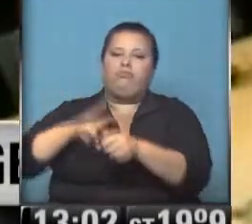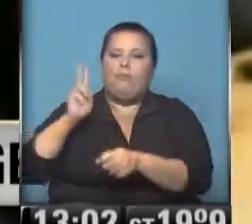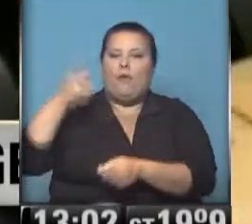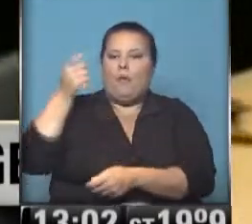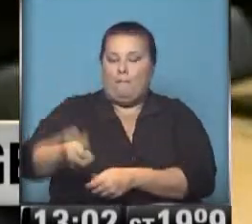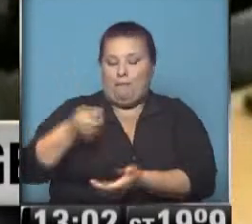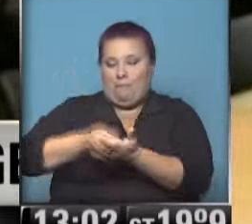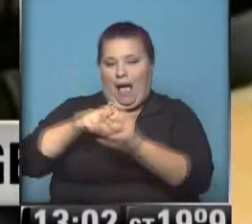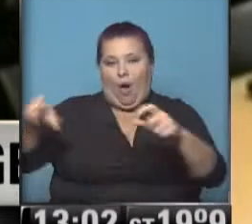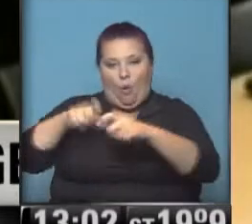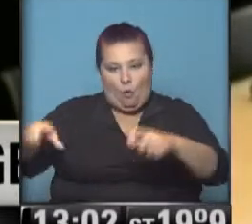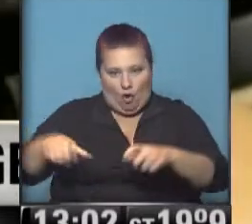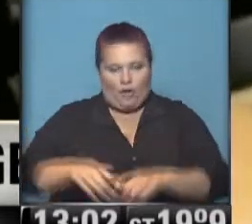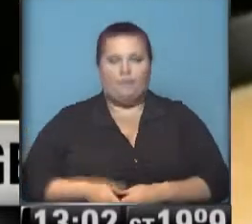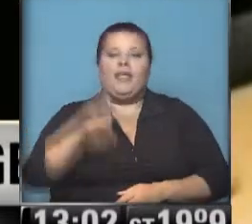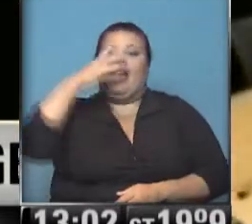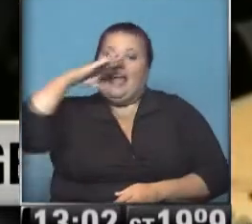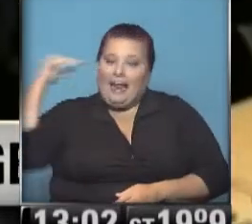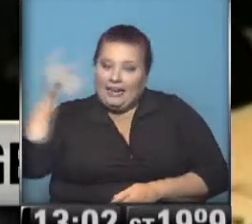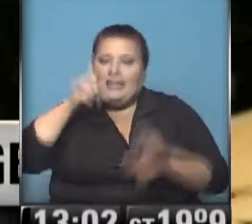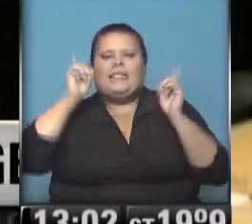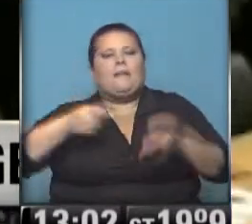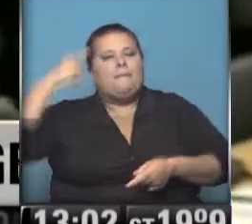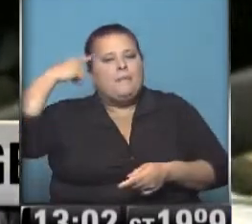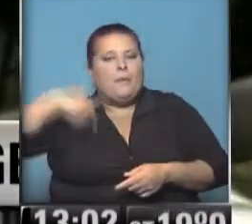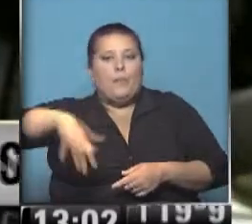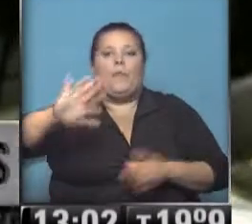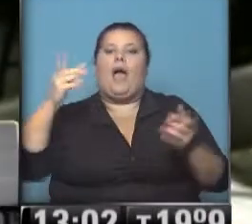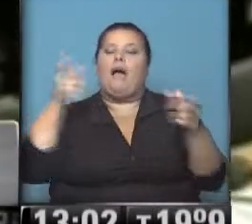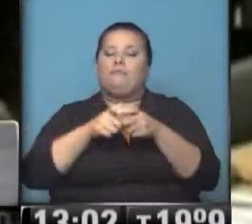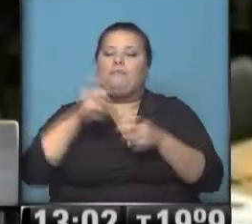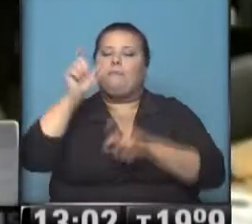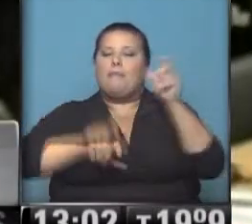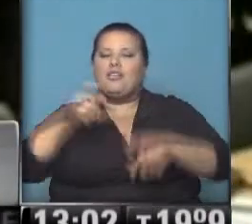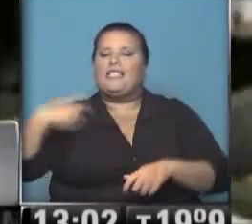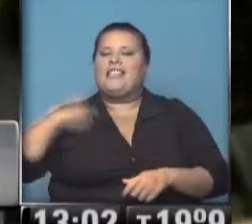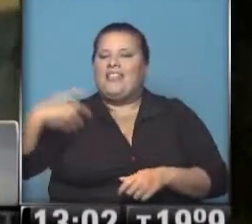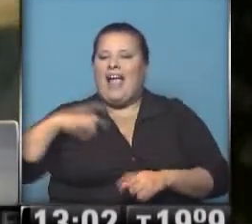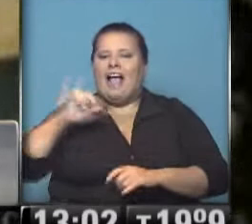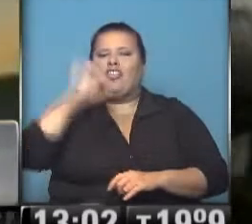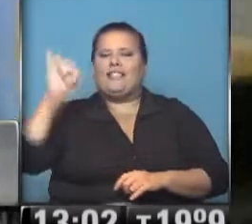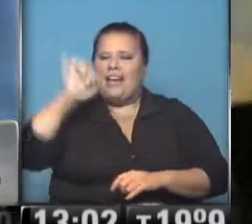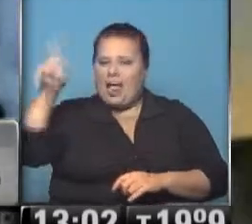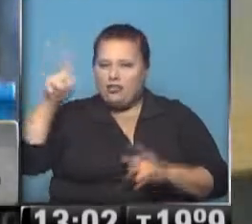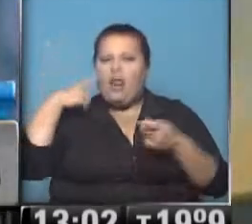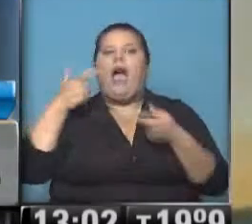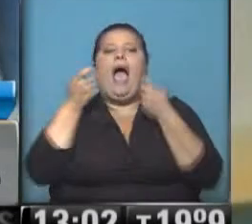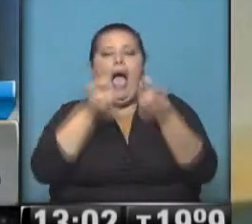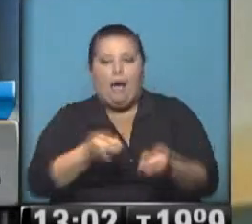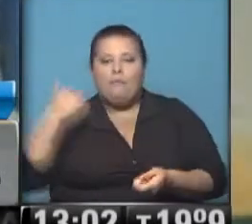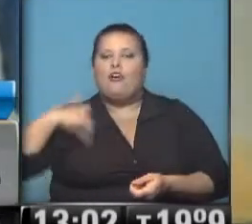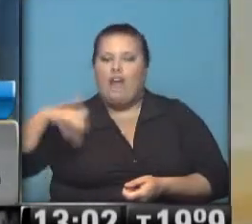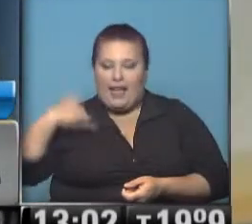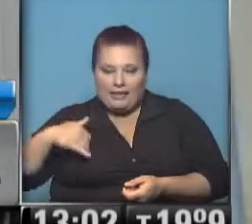bonistas reestructurados. Cristina tiene previsto también un encuentro con representantes de sindicatos internacionales que respaldarán al